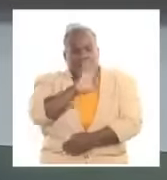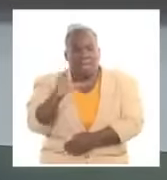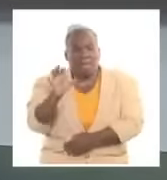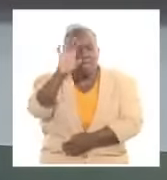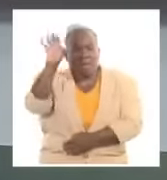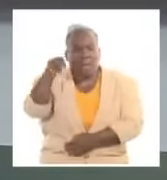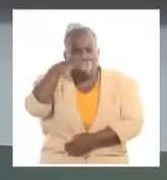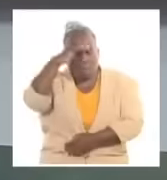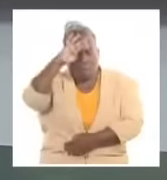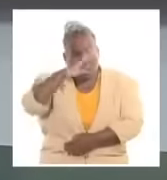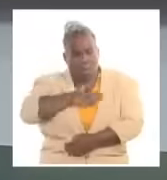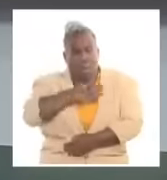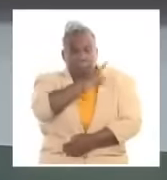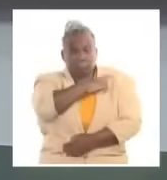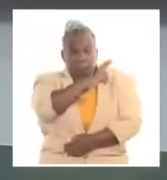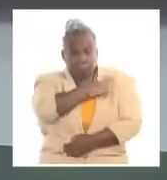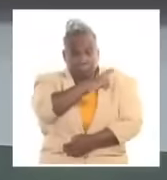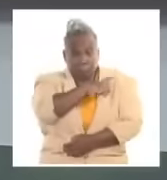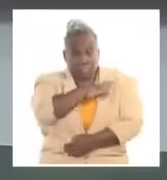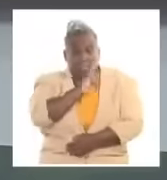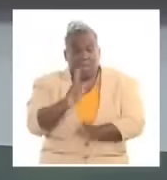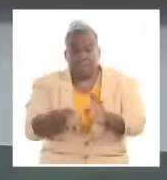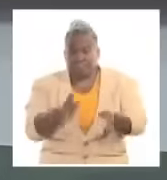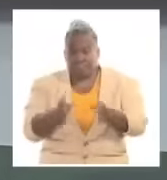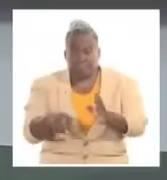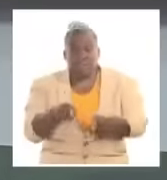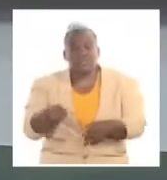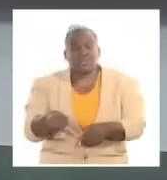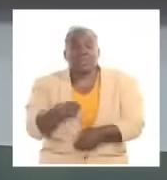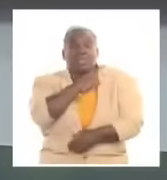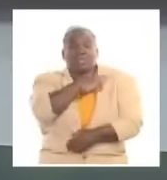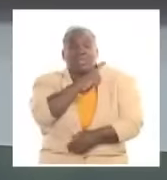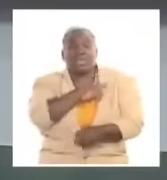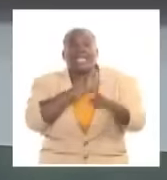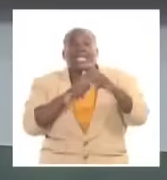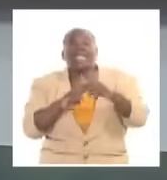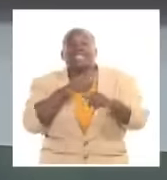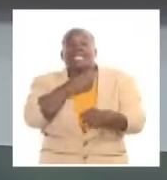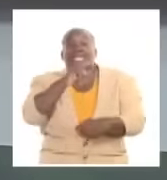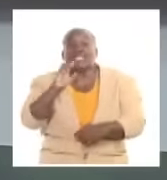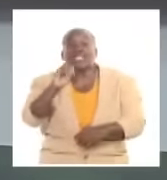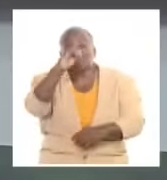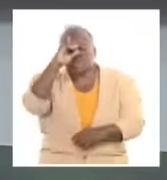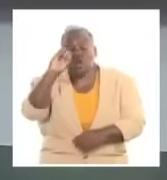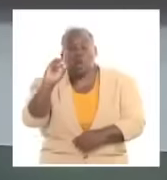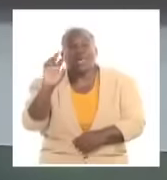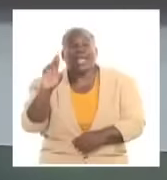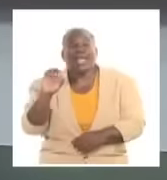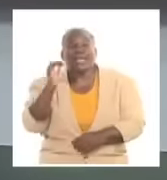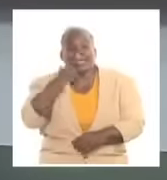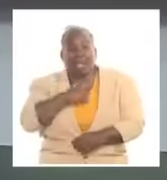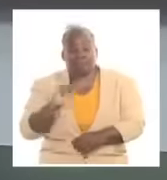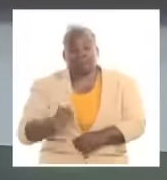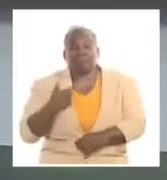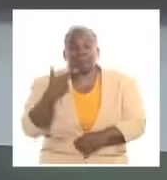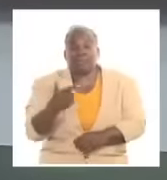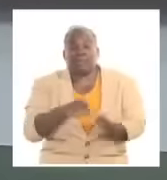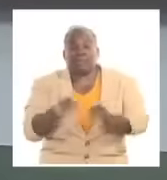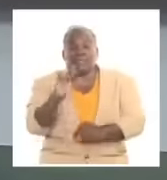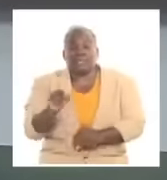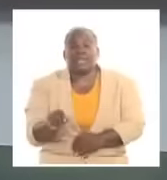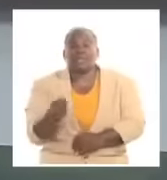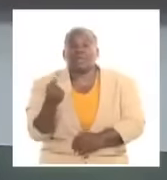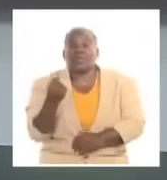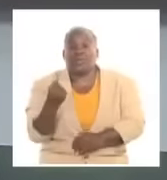Cuba, directora de operaciones y directora general de Tesorería del Banco Central, viceministra del Ministerio de Economía y